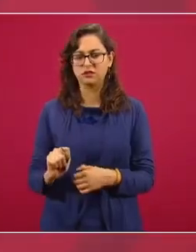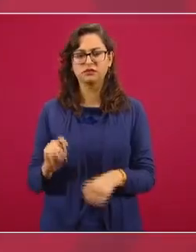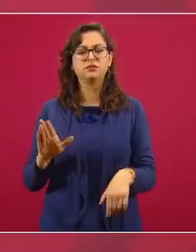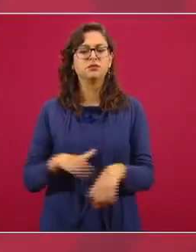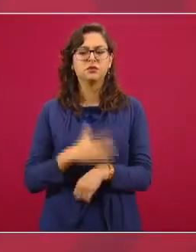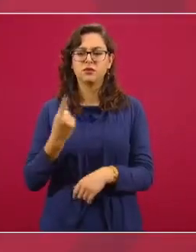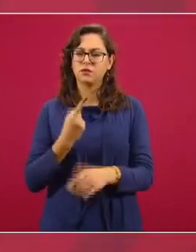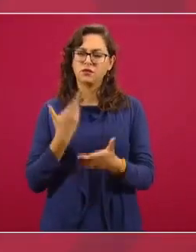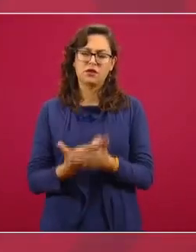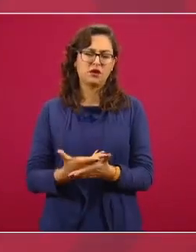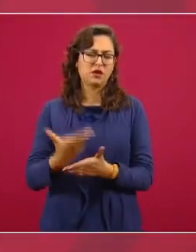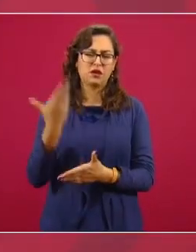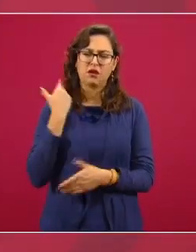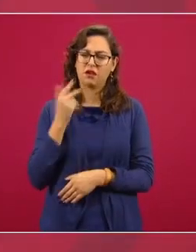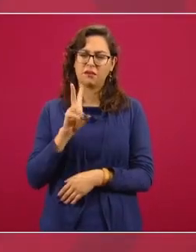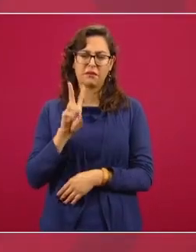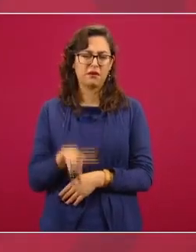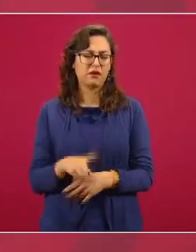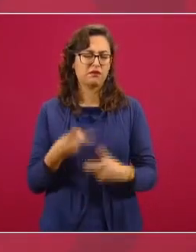el abuso.